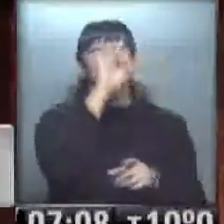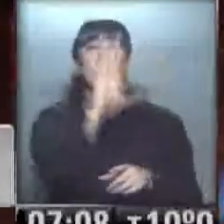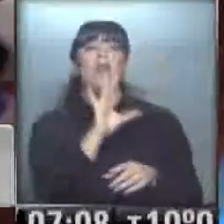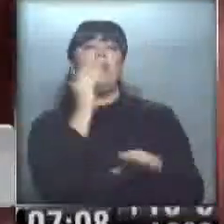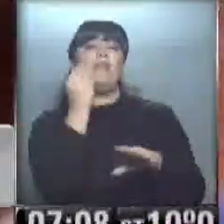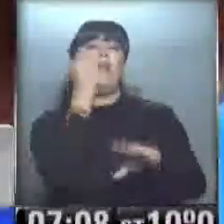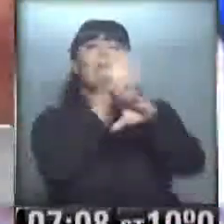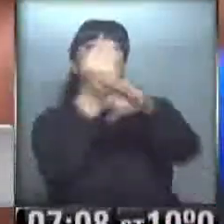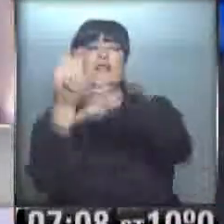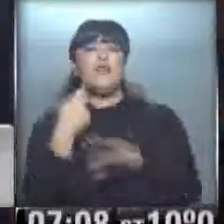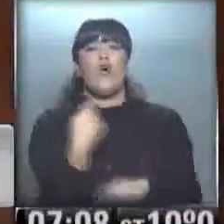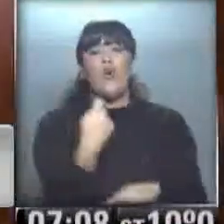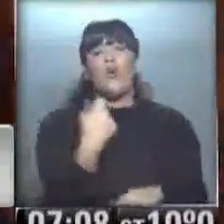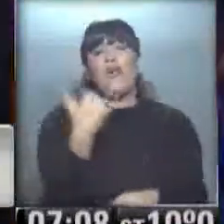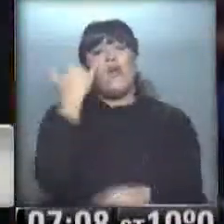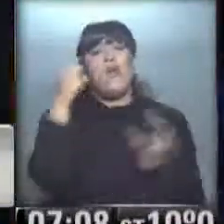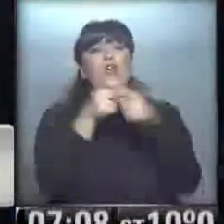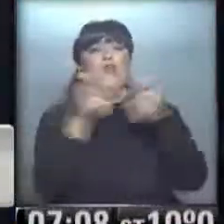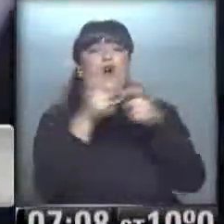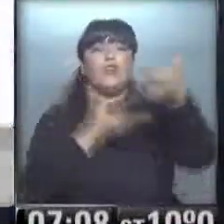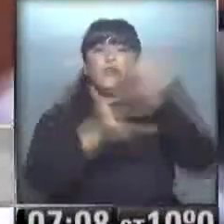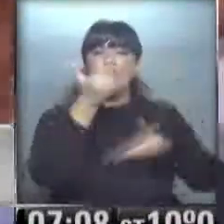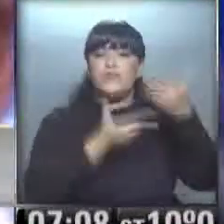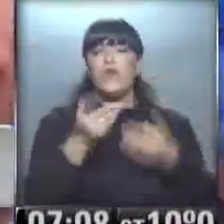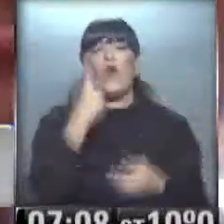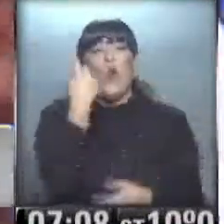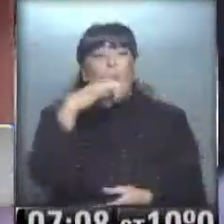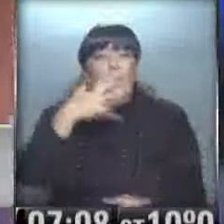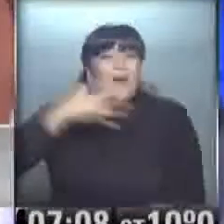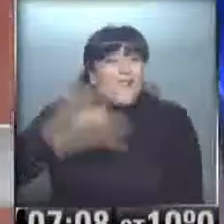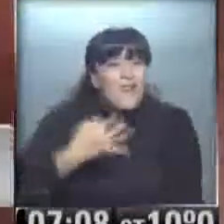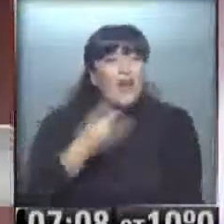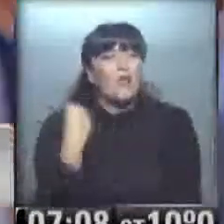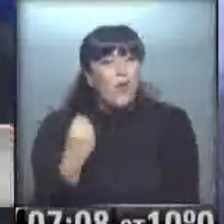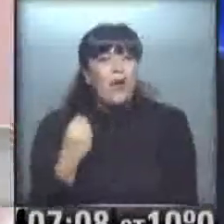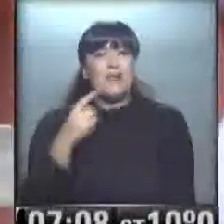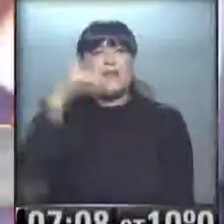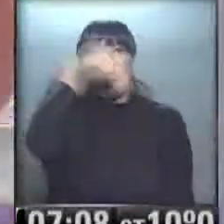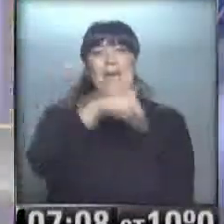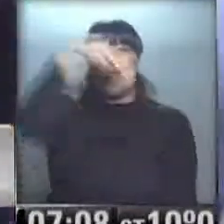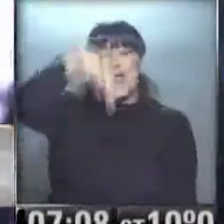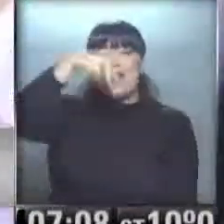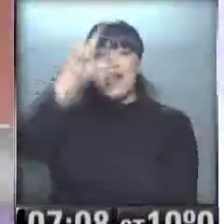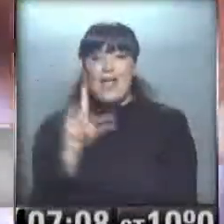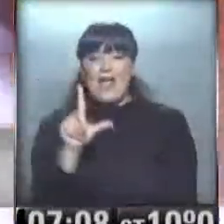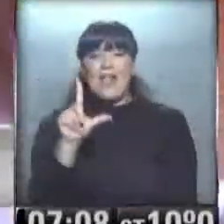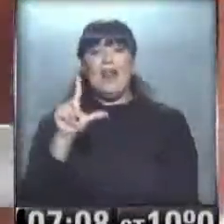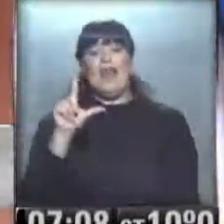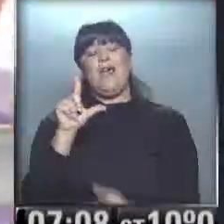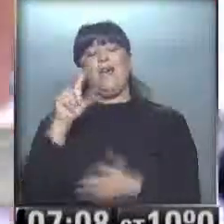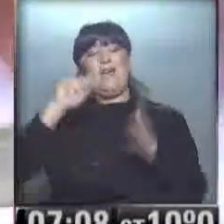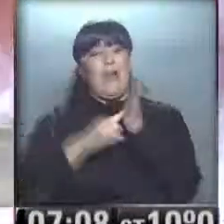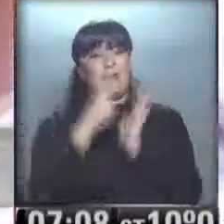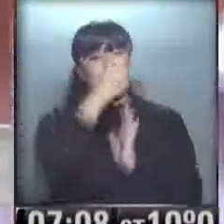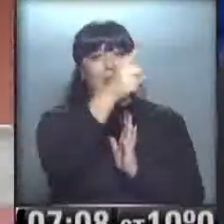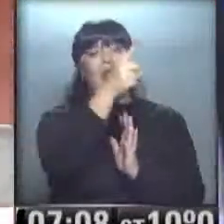jubilados y de tenedores de bonos traicionados. La única verdad es que NML Capital, Elliott,